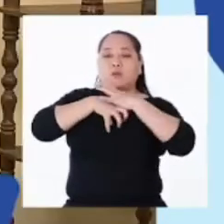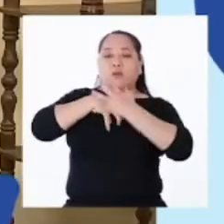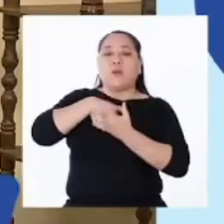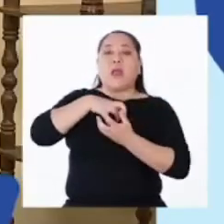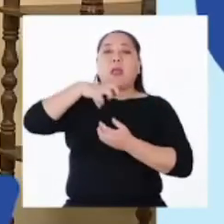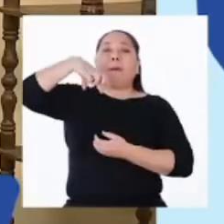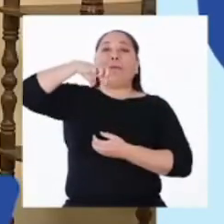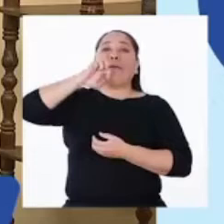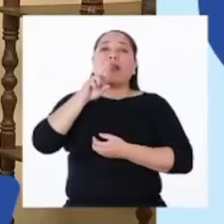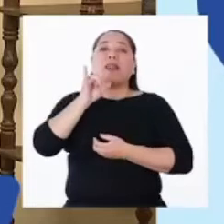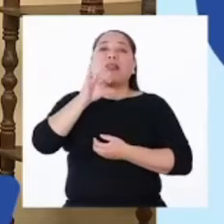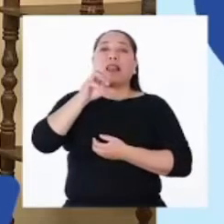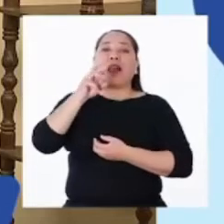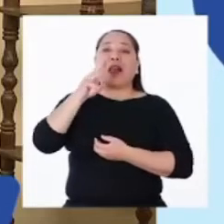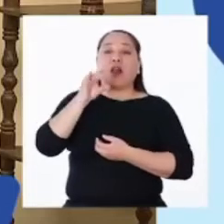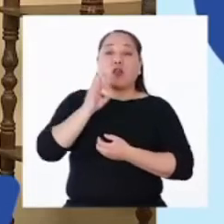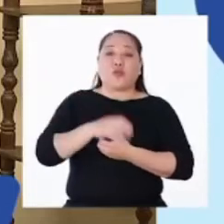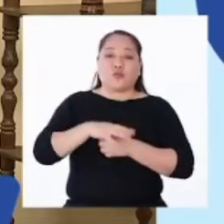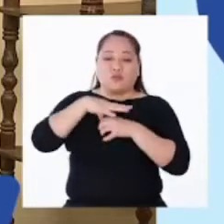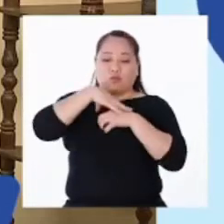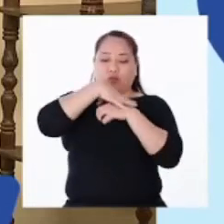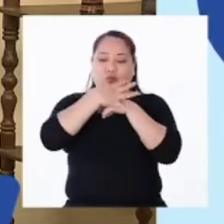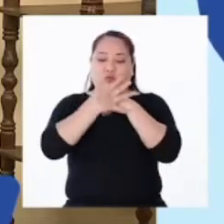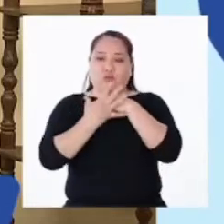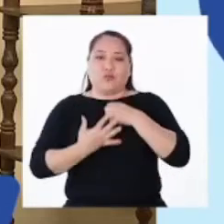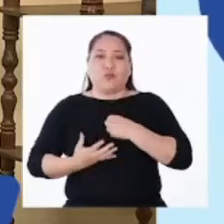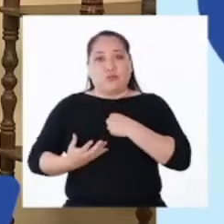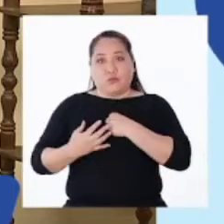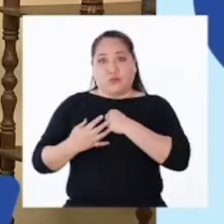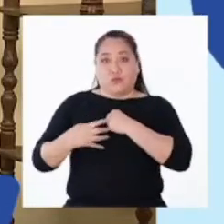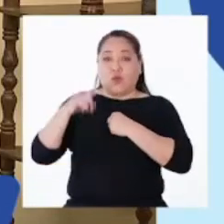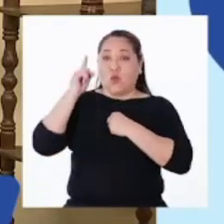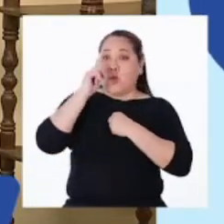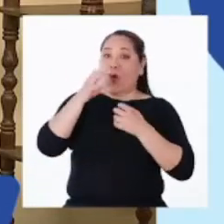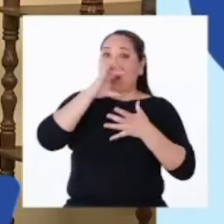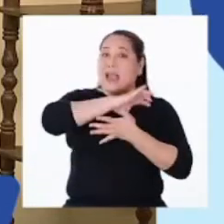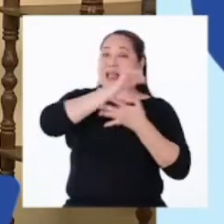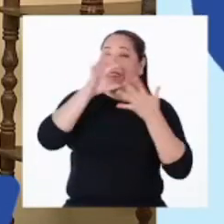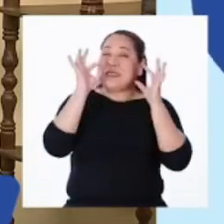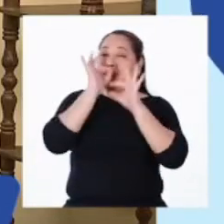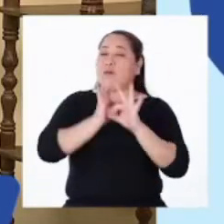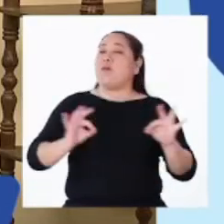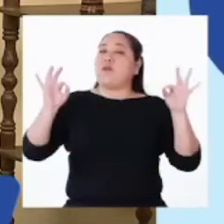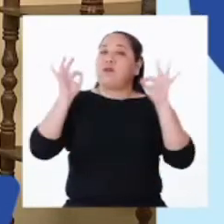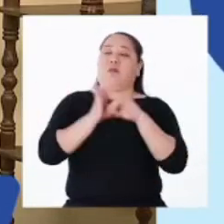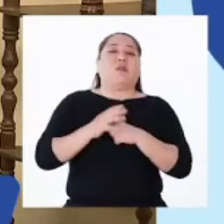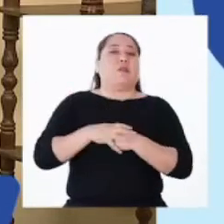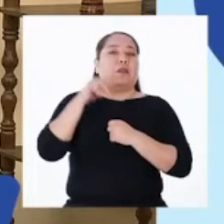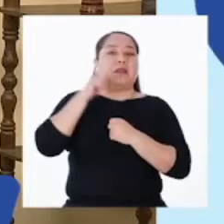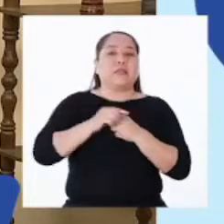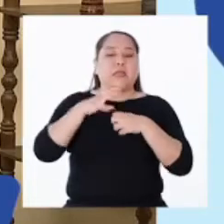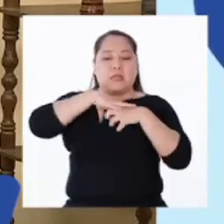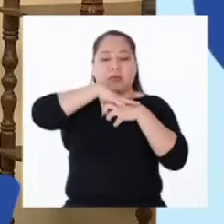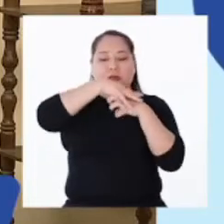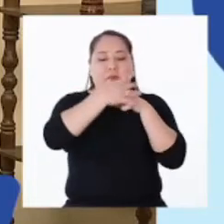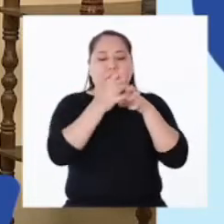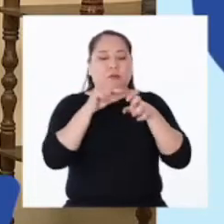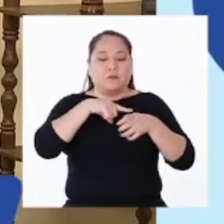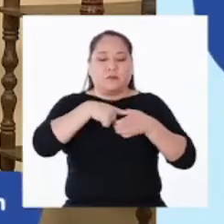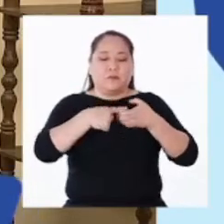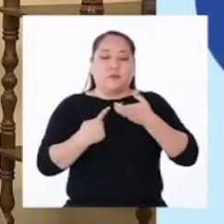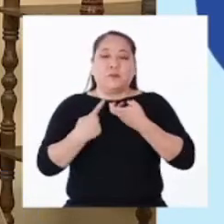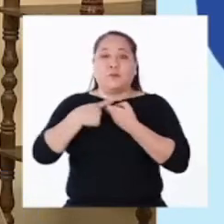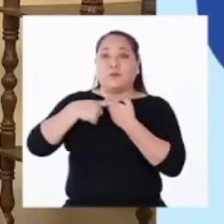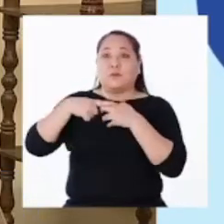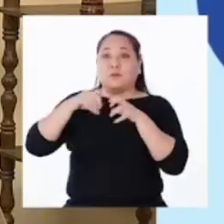Una característica fundamental es que la pared del corazón está bien abastecida con sangre oxigenada de la